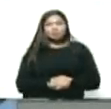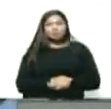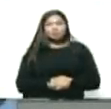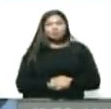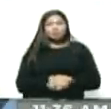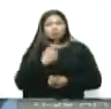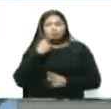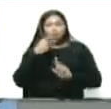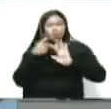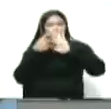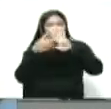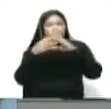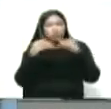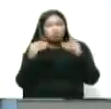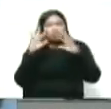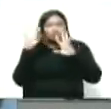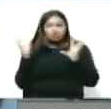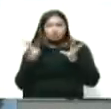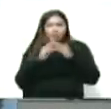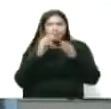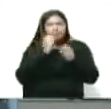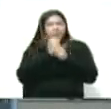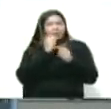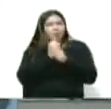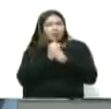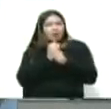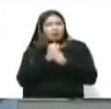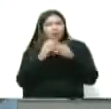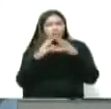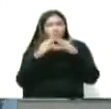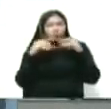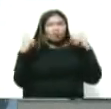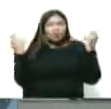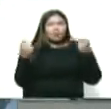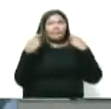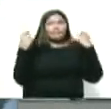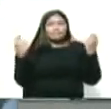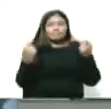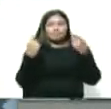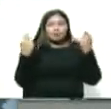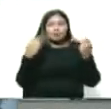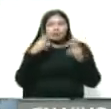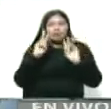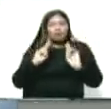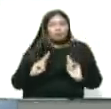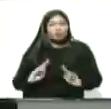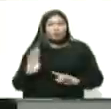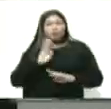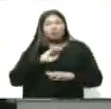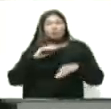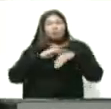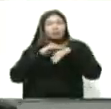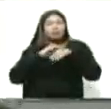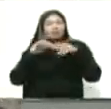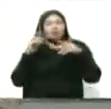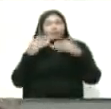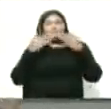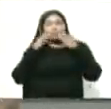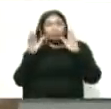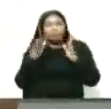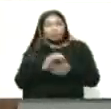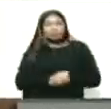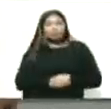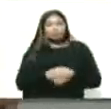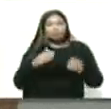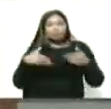como parte de todo este trabajo, de todas estas campañas que han humanizado al Ministerio Público, que le han dado un